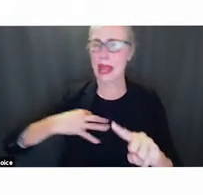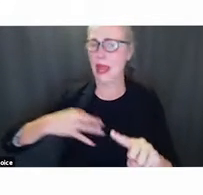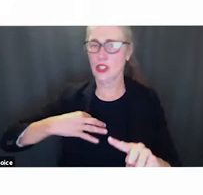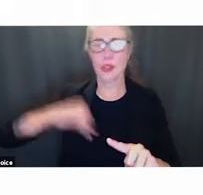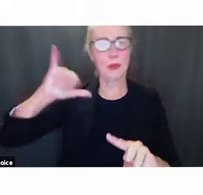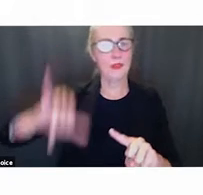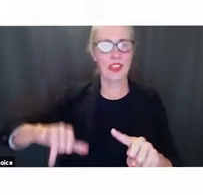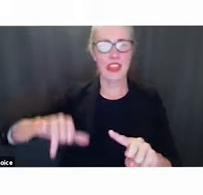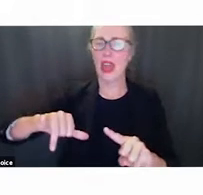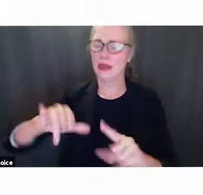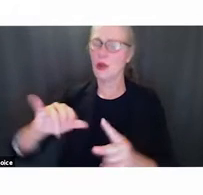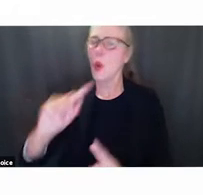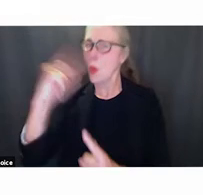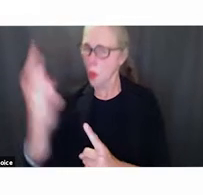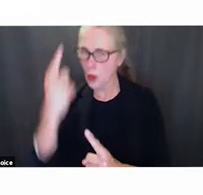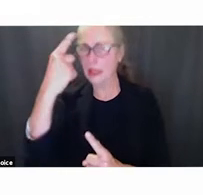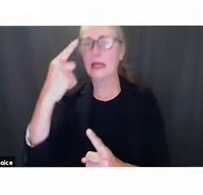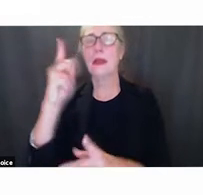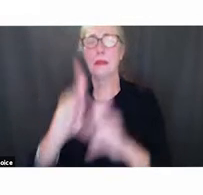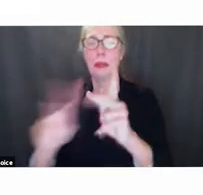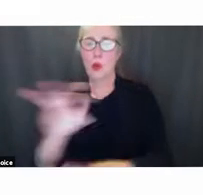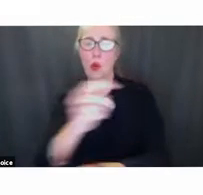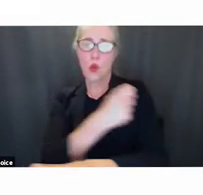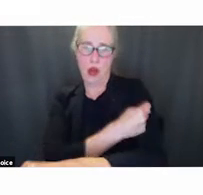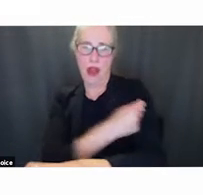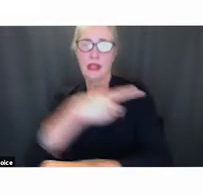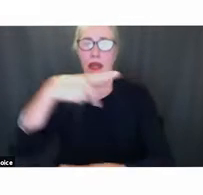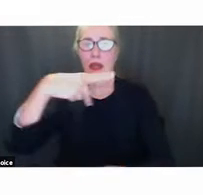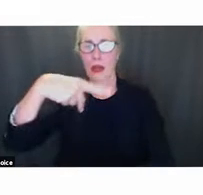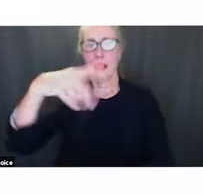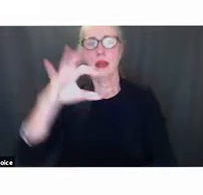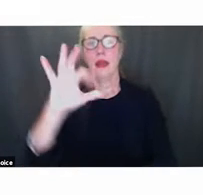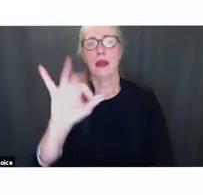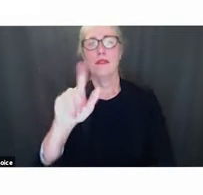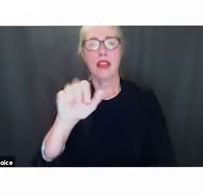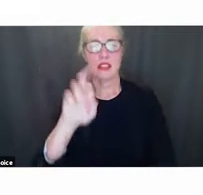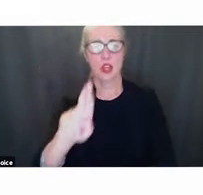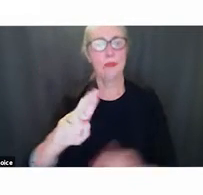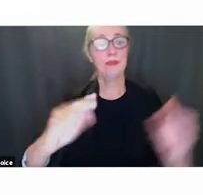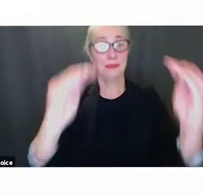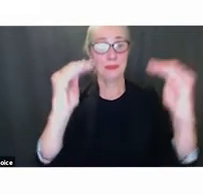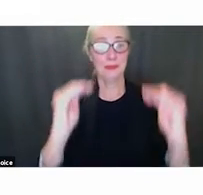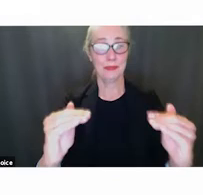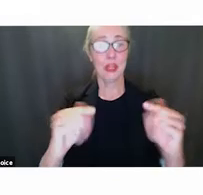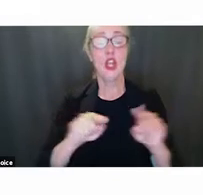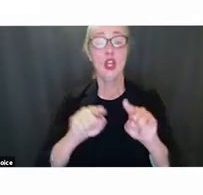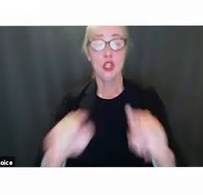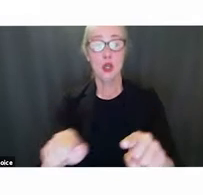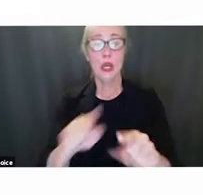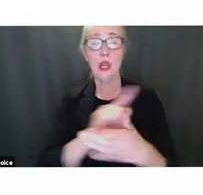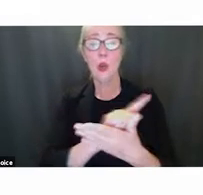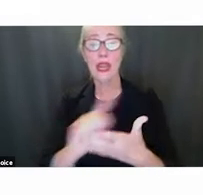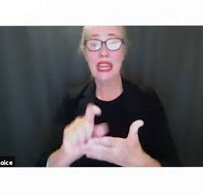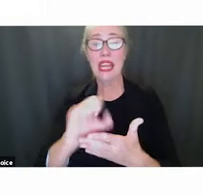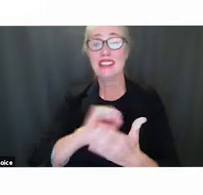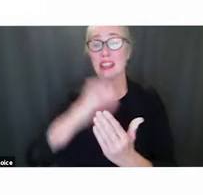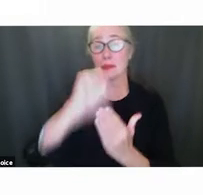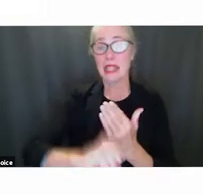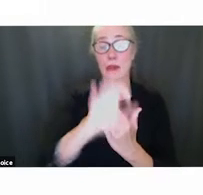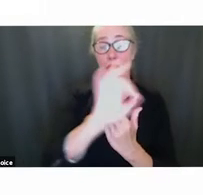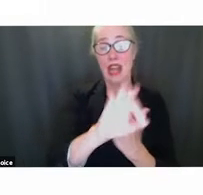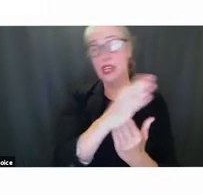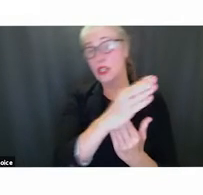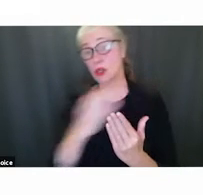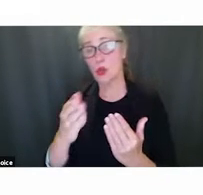serán elegibles para esta prueba de refuerzo o vacuna de refuerzo. Durante la semana del 9 al 16 de septiembre,